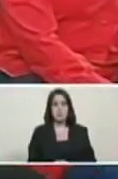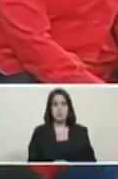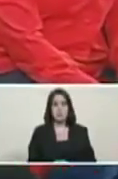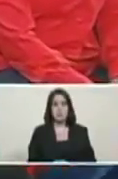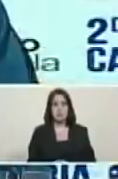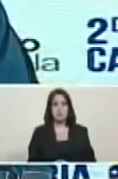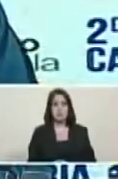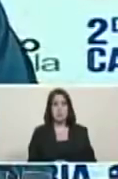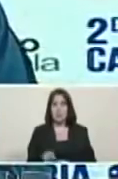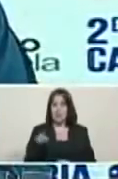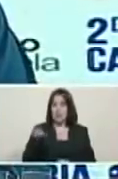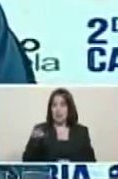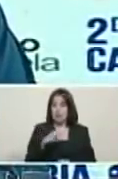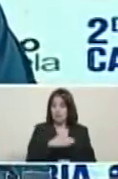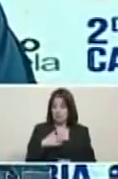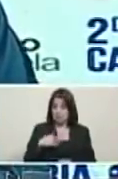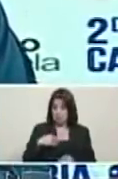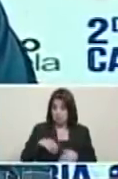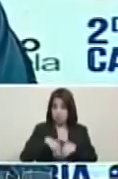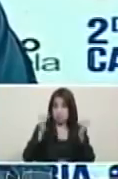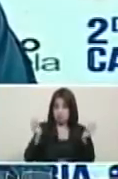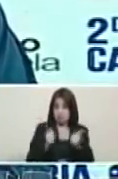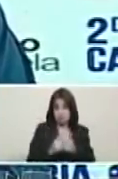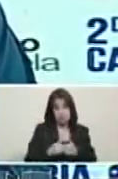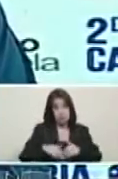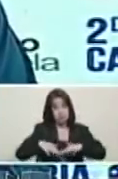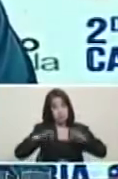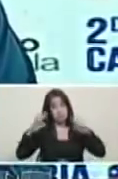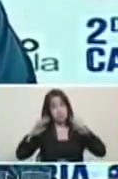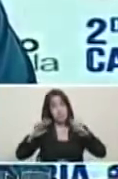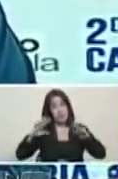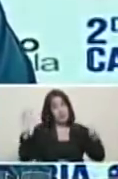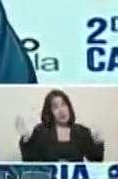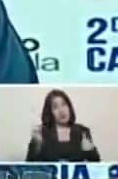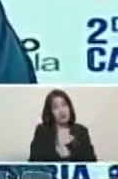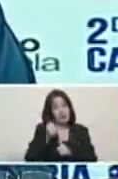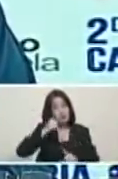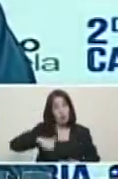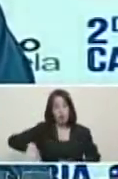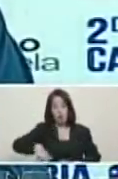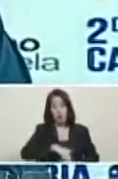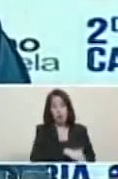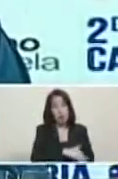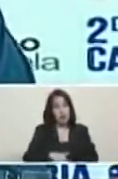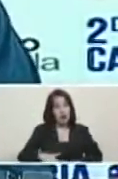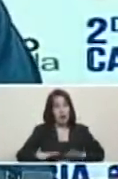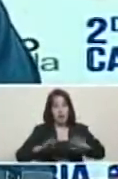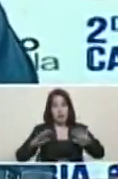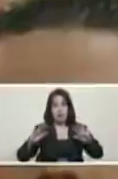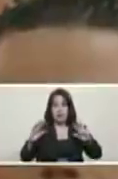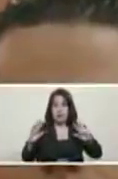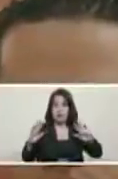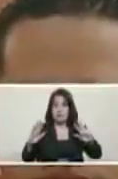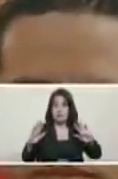El que se atreva debe saber que va a encontrar a un pueblo en la calle.